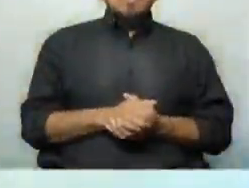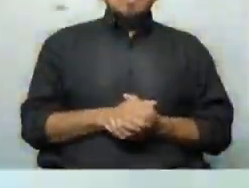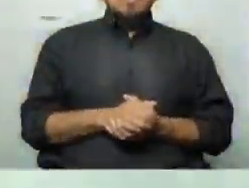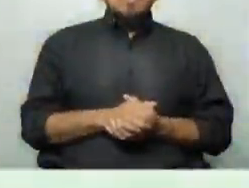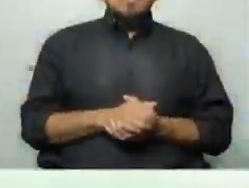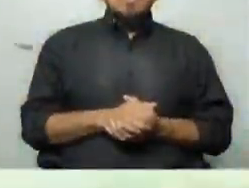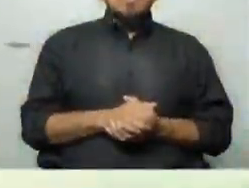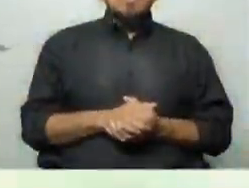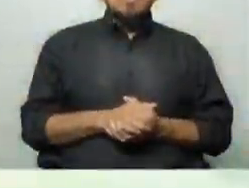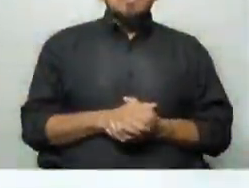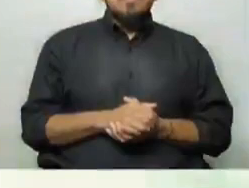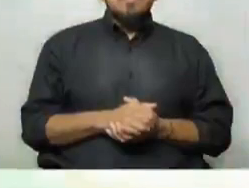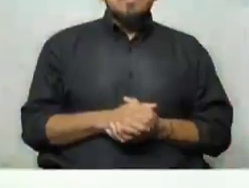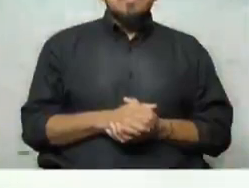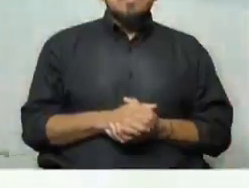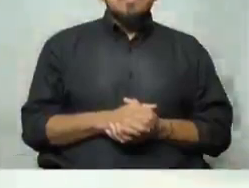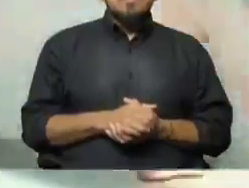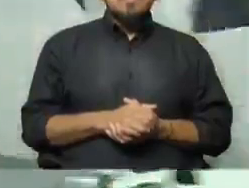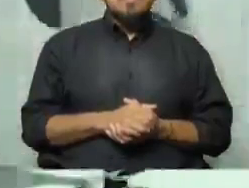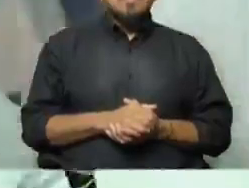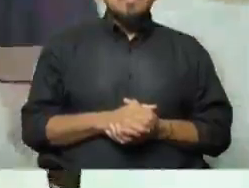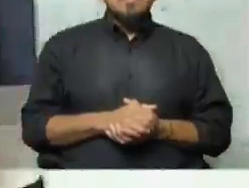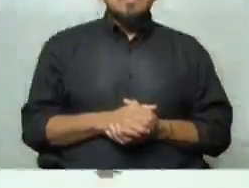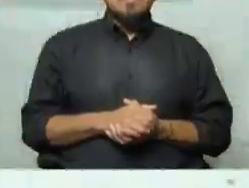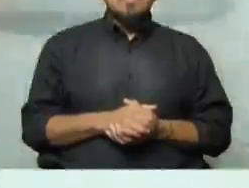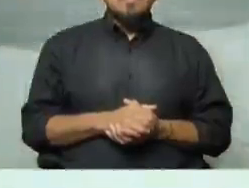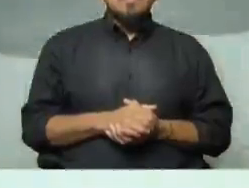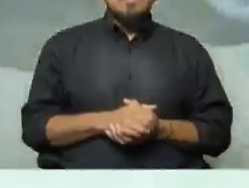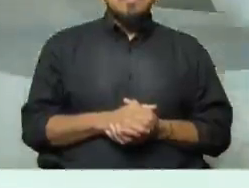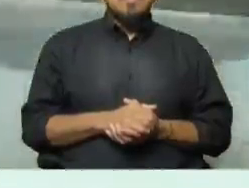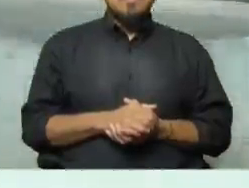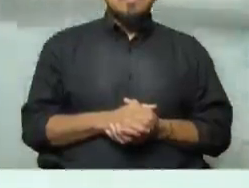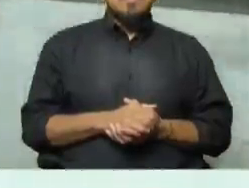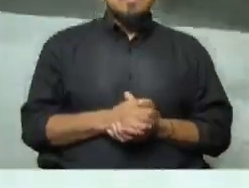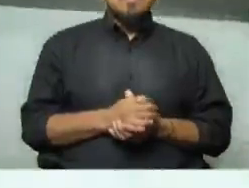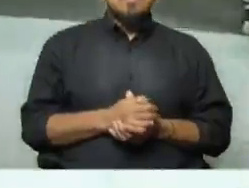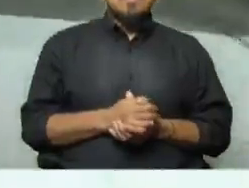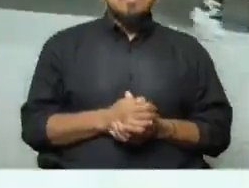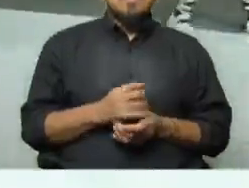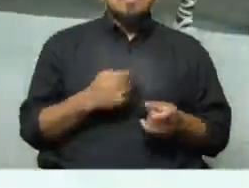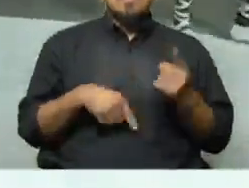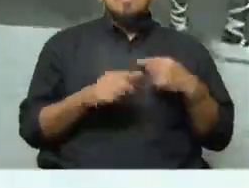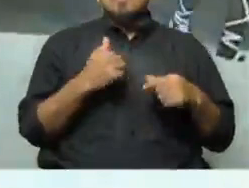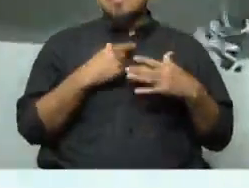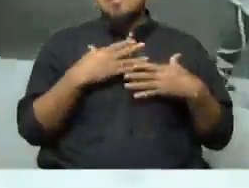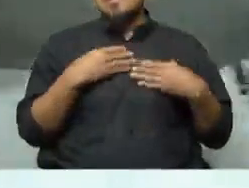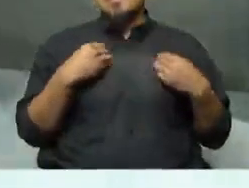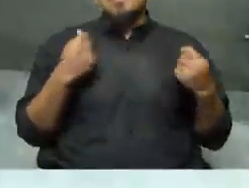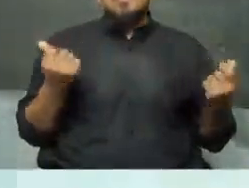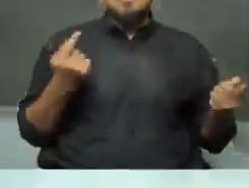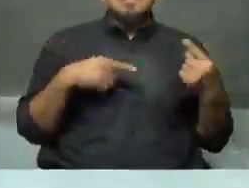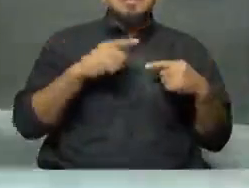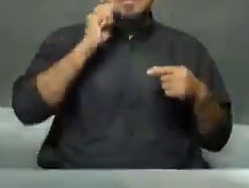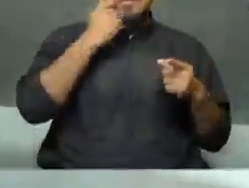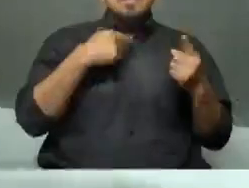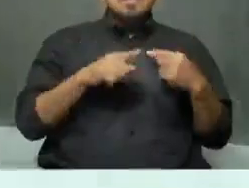Fiestón. Tremendo, tremendo, tremendo. Fiestón. Me quedo con esa definición de la integrante de Valores, Ancina, que dice gozadísima. Así, divino. Y se notaba